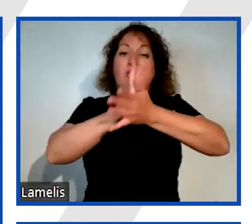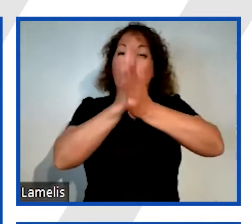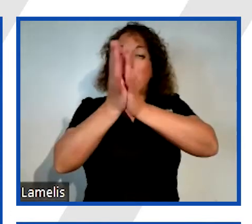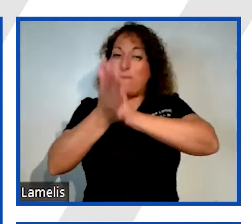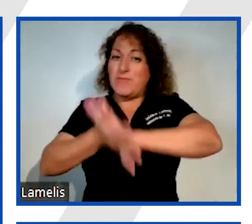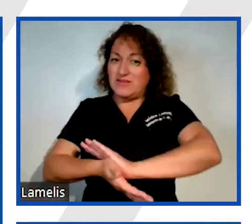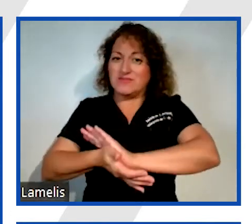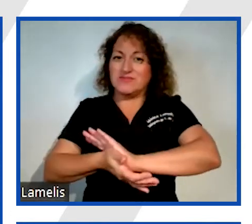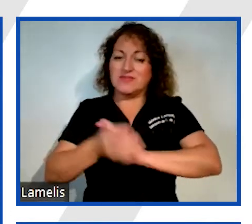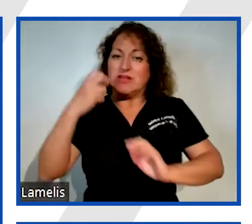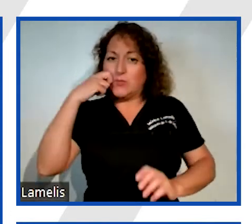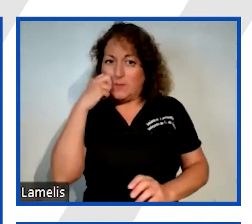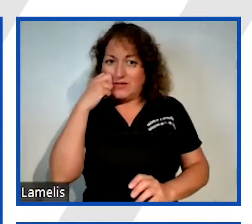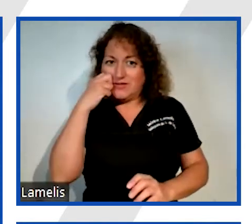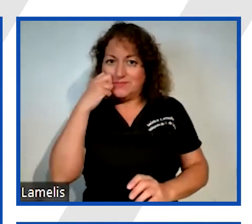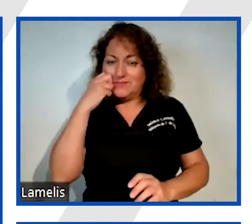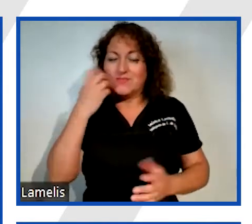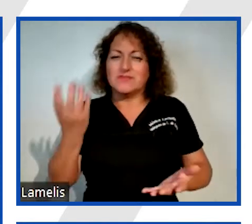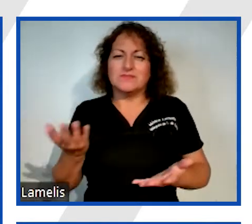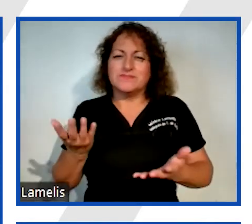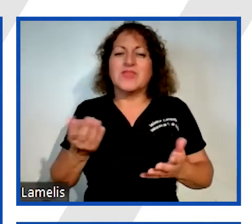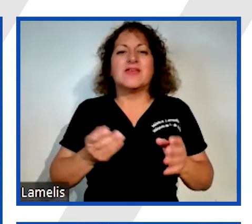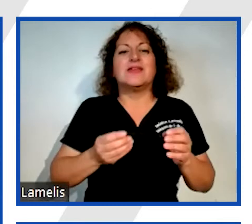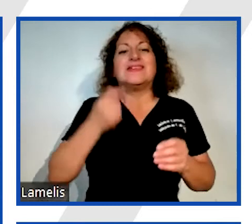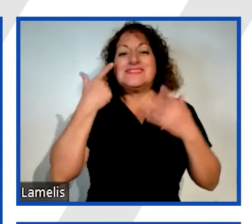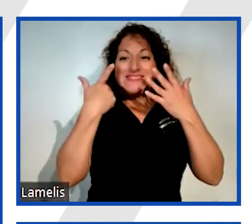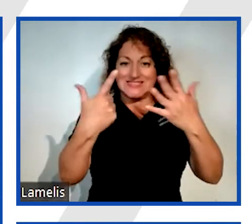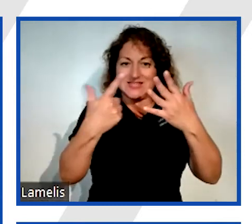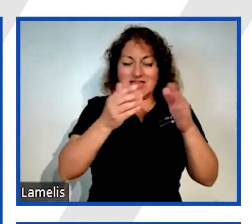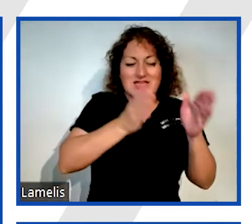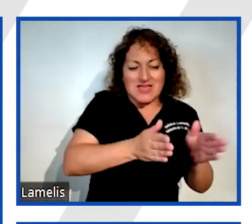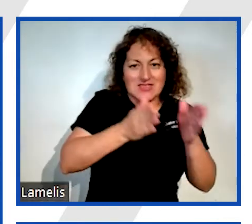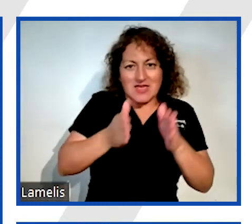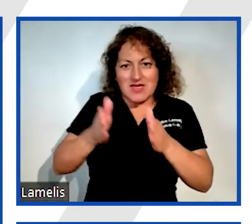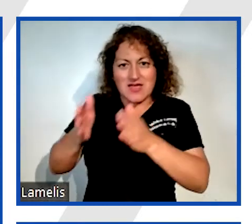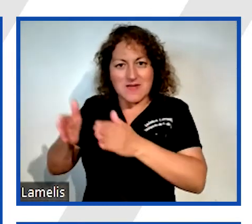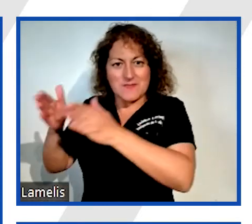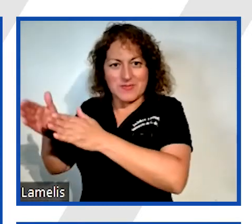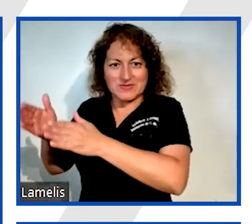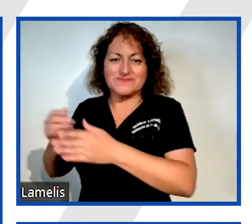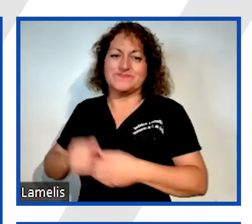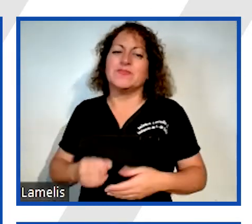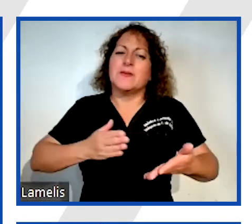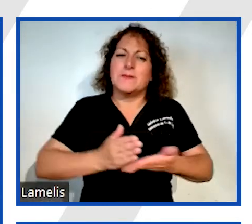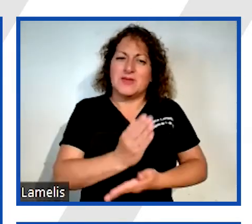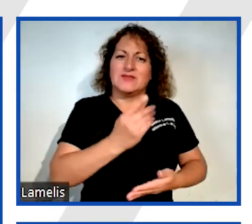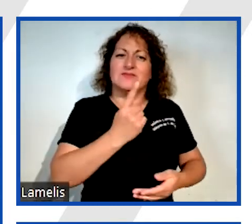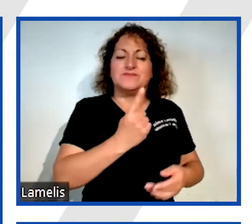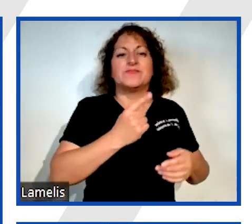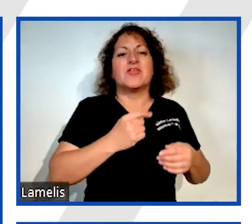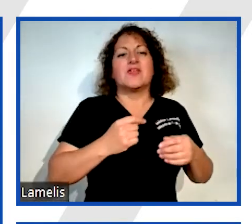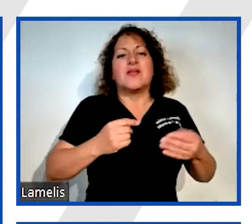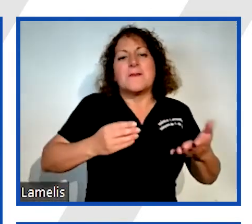la tierra verdad hasta ahora en siete etapas ya partimos verdad con el origen del sistema solar donde